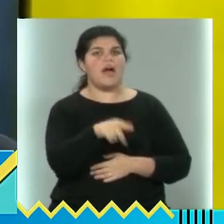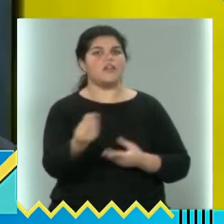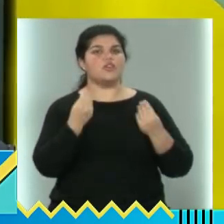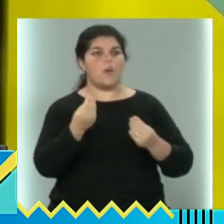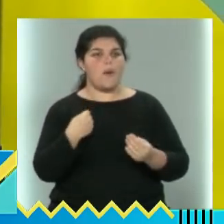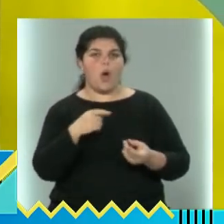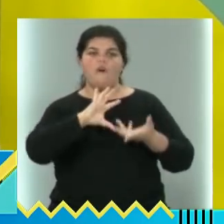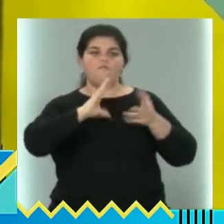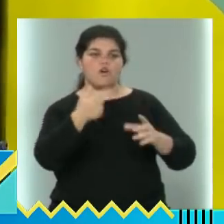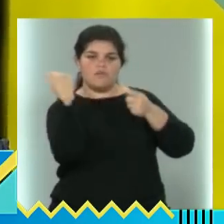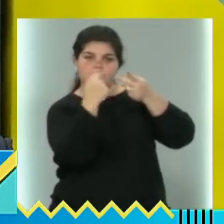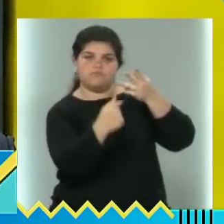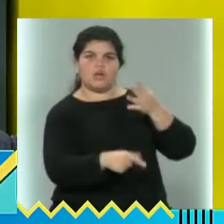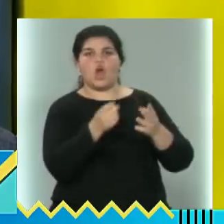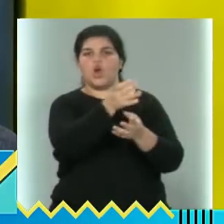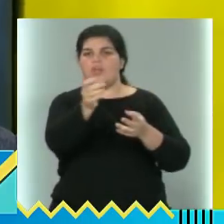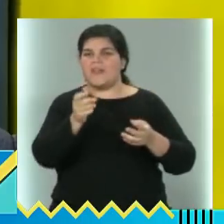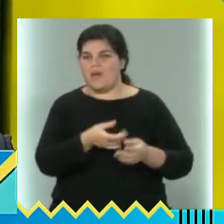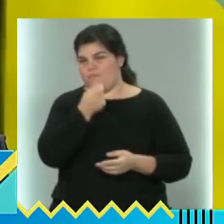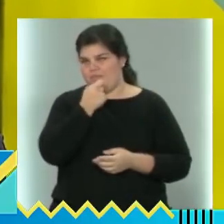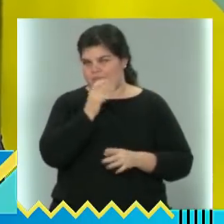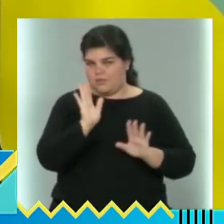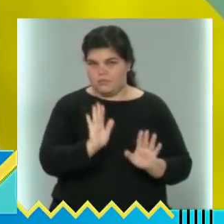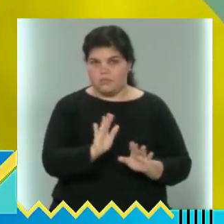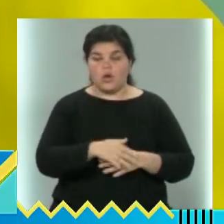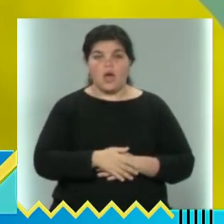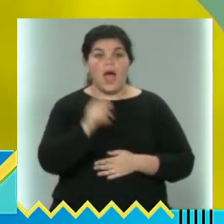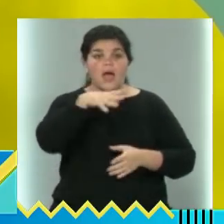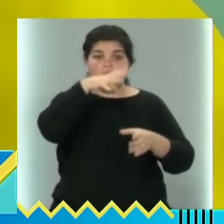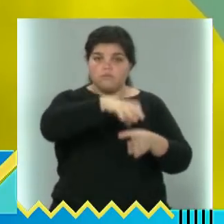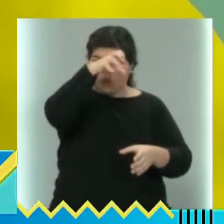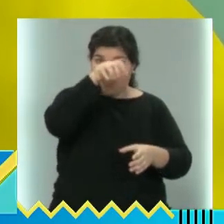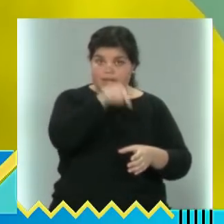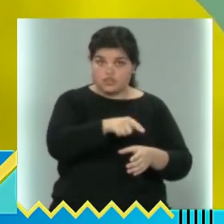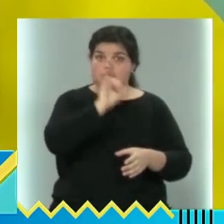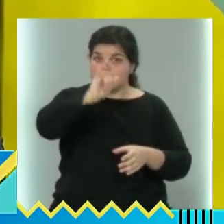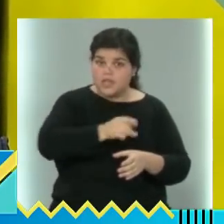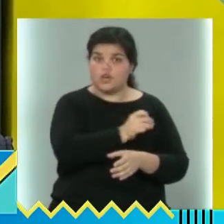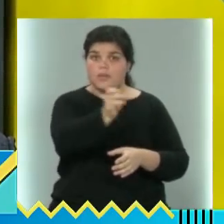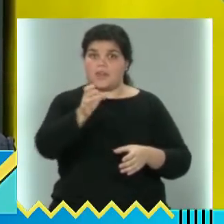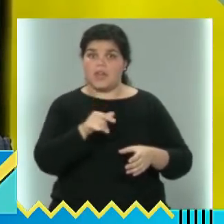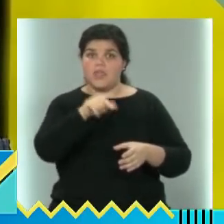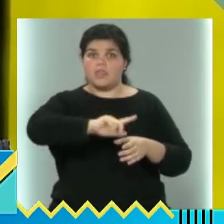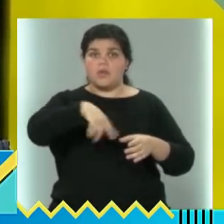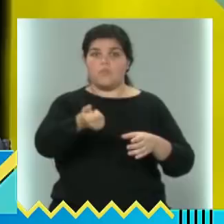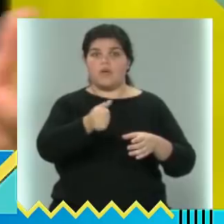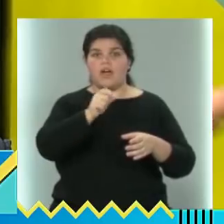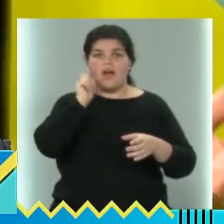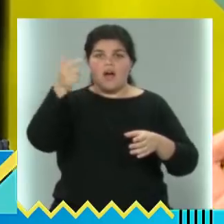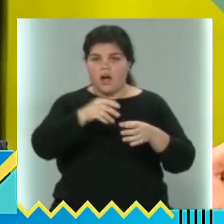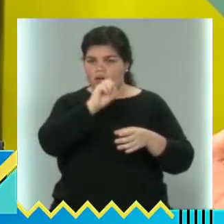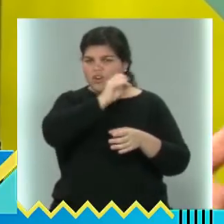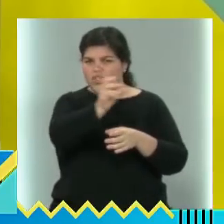alternativas que hubieras tenido de contaminación, si vos hubieras contaminado por el proceso de fractura hidráulica, no hubieras tenido contaminación de hidrocarburos, sino hubieras